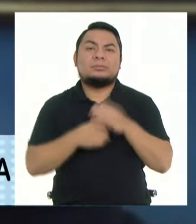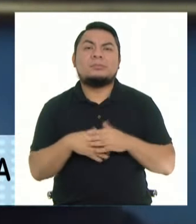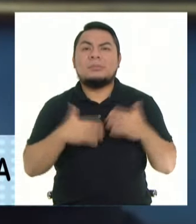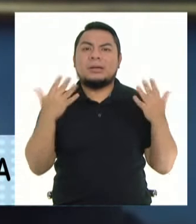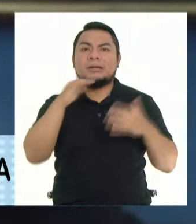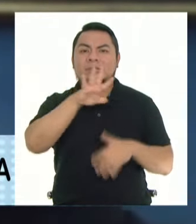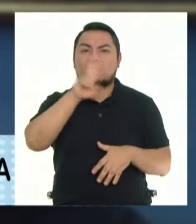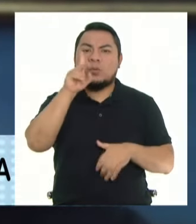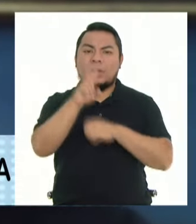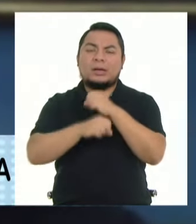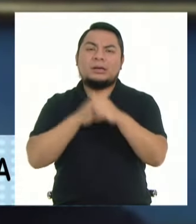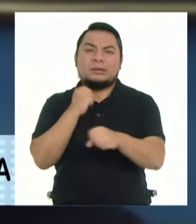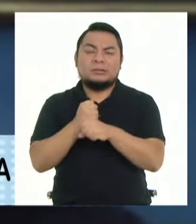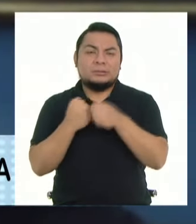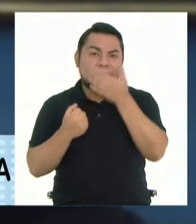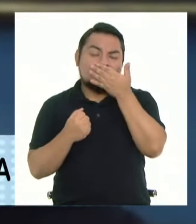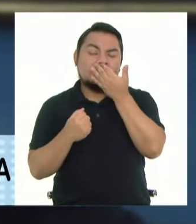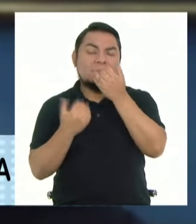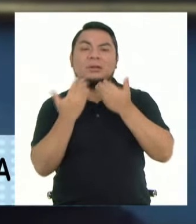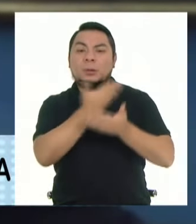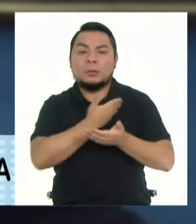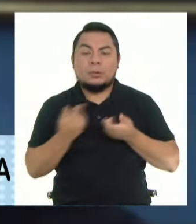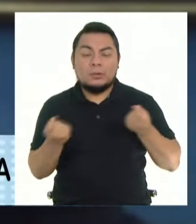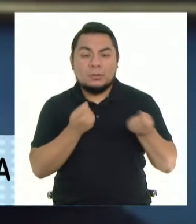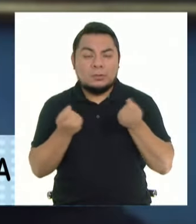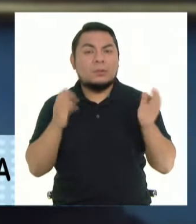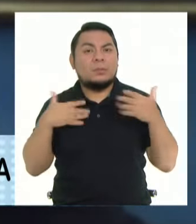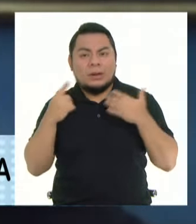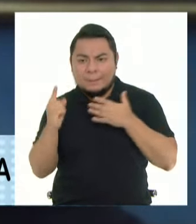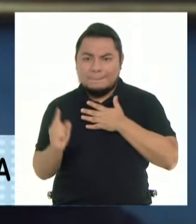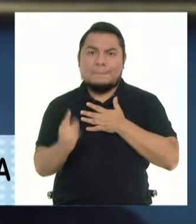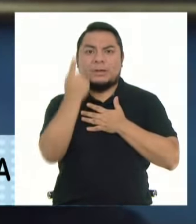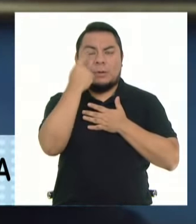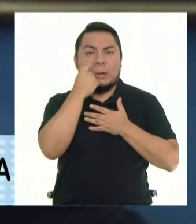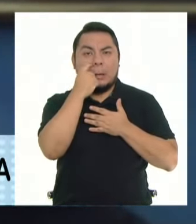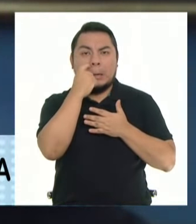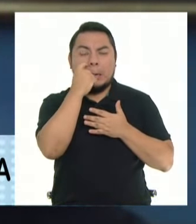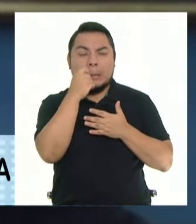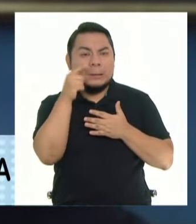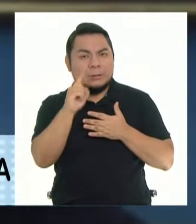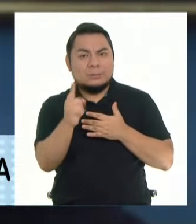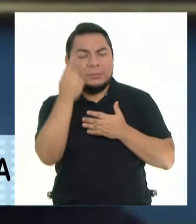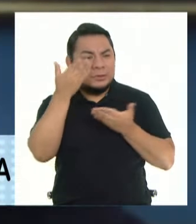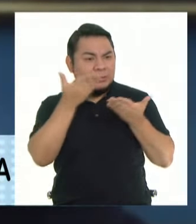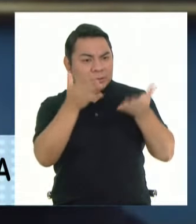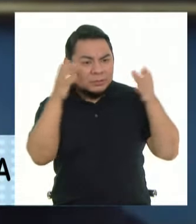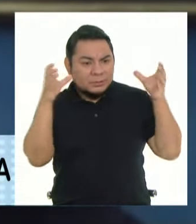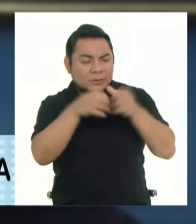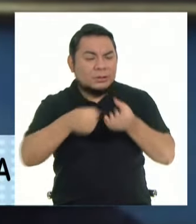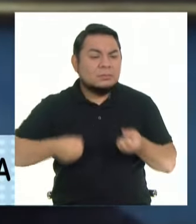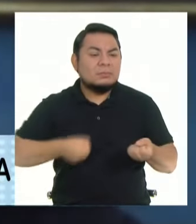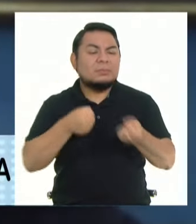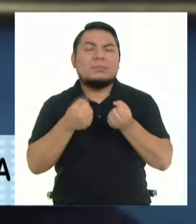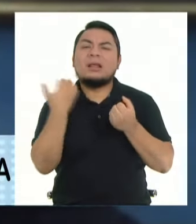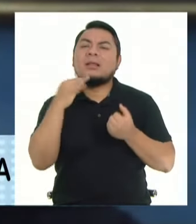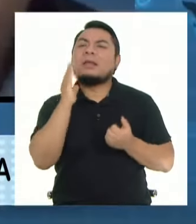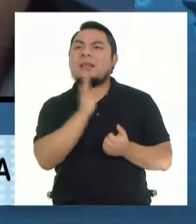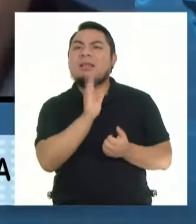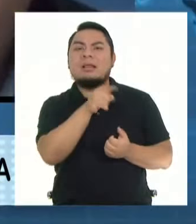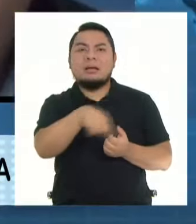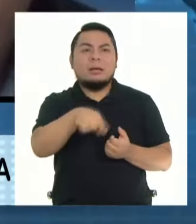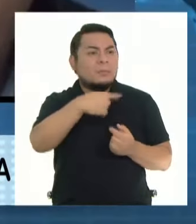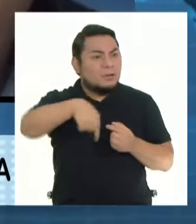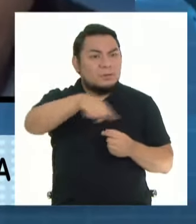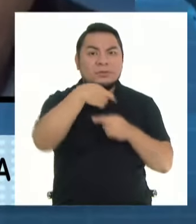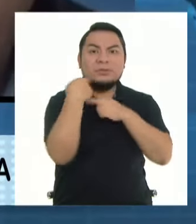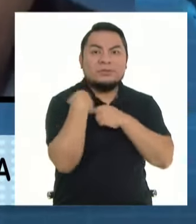52 años un gobierno que pueda priorizar este sector estratégico en cualquier otro país del mundo. Y